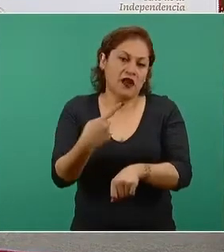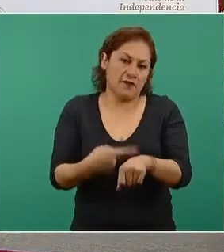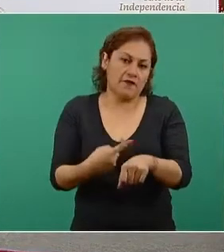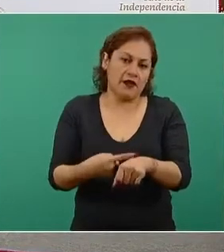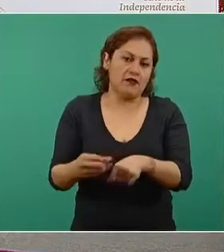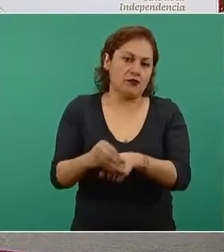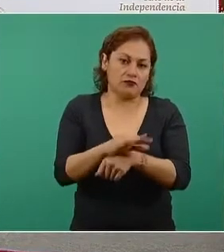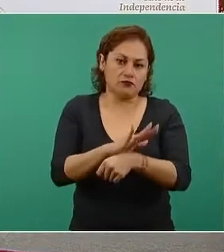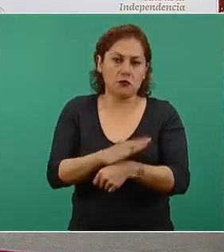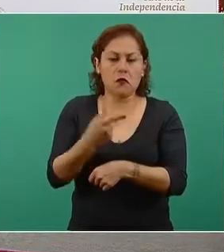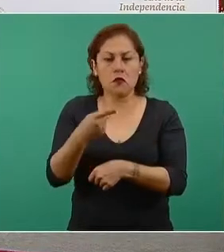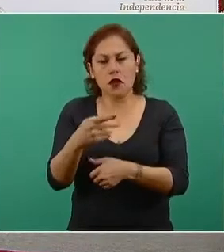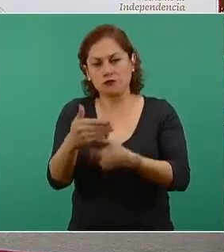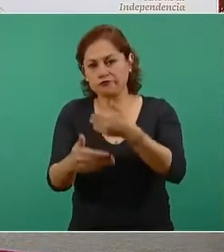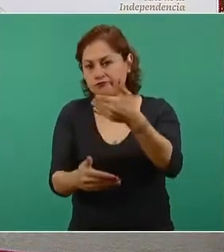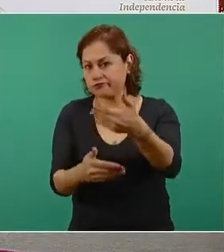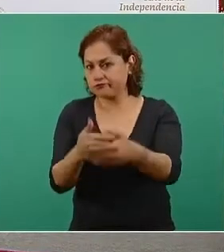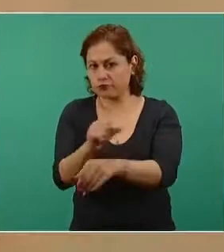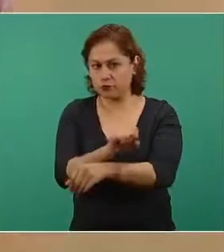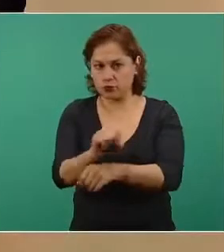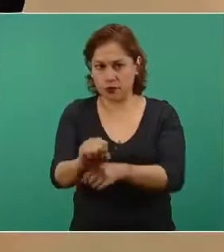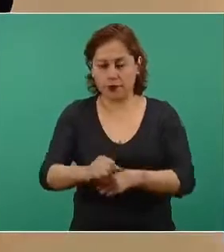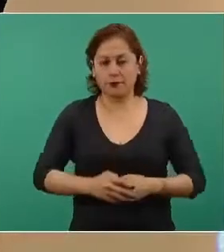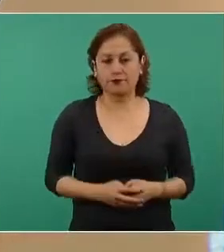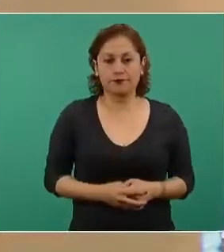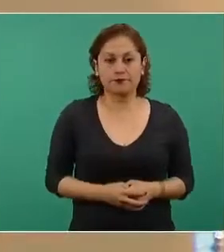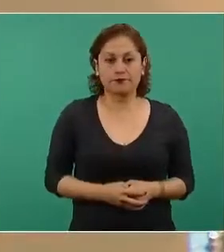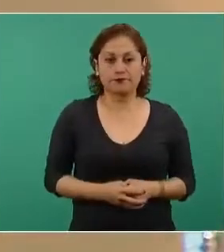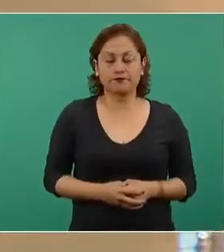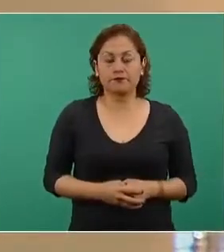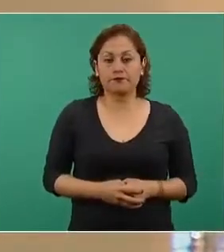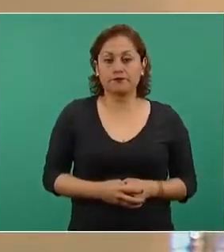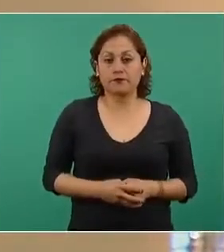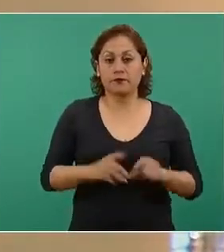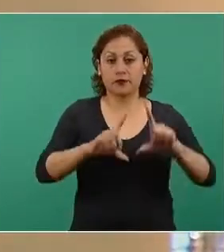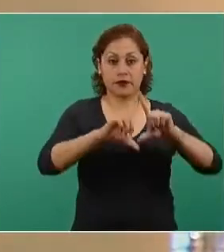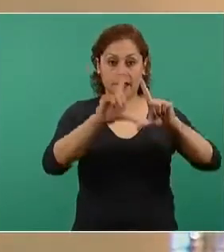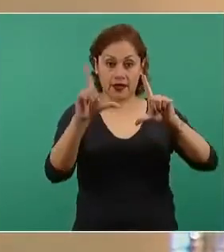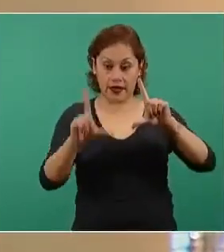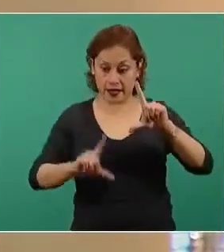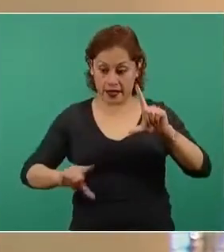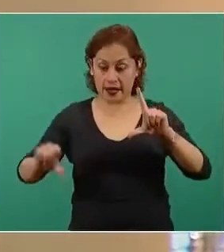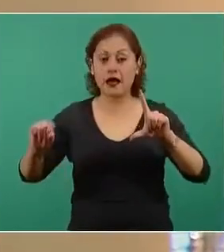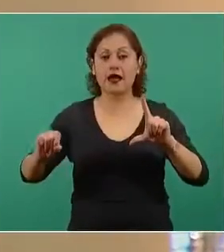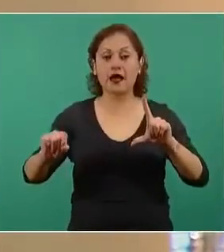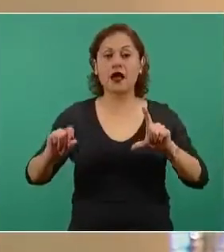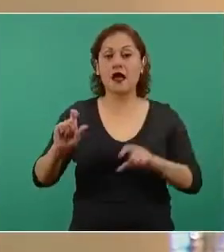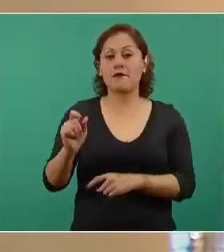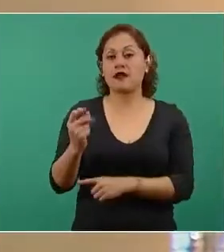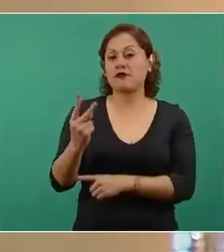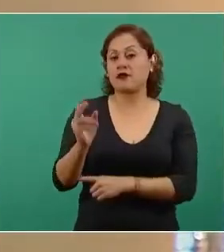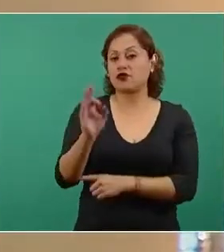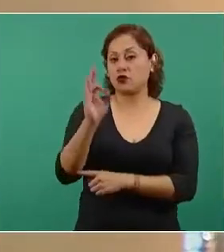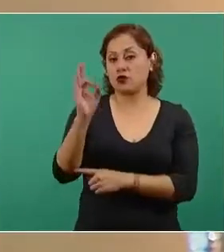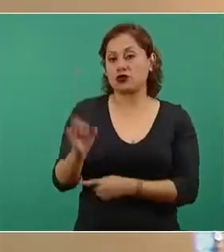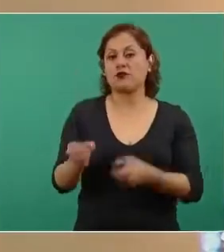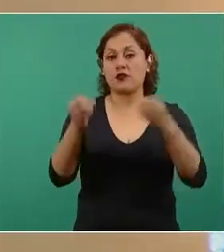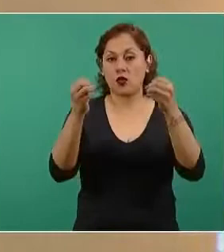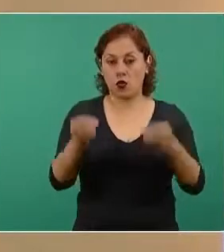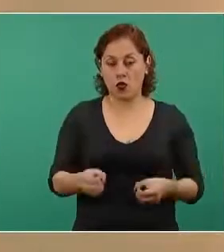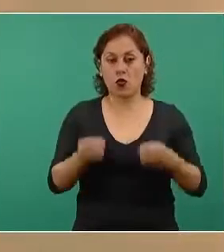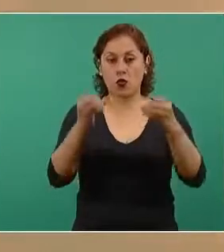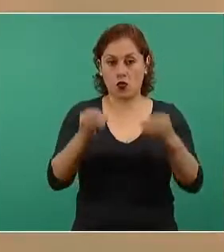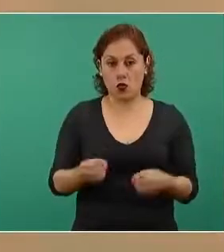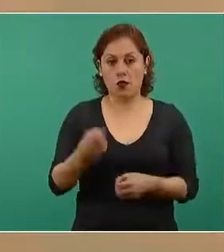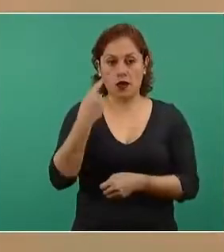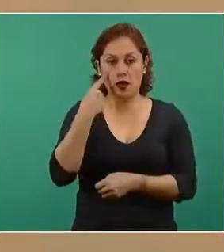a COVID-19 por SARS-CoV-2. Y actualmente la ocupación nacional se encuentra en un 22%, y observamos que ha habido una